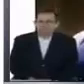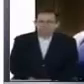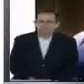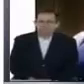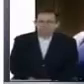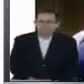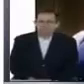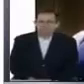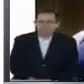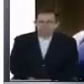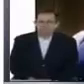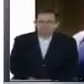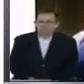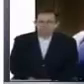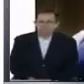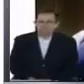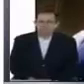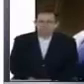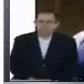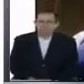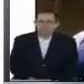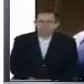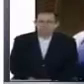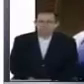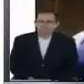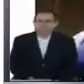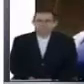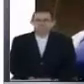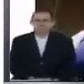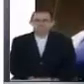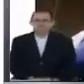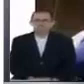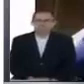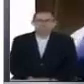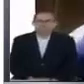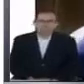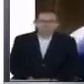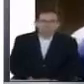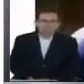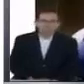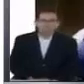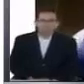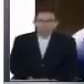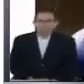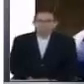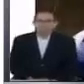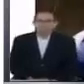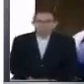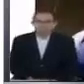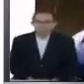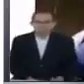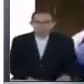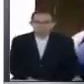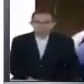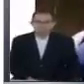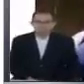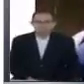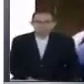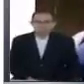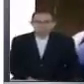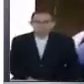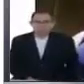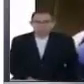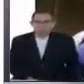de Jesús, le comando inmediatamente. Sal de esa oscuridad. Te pongo los días ante el trono de Jehová Dios inmediatamente.